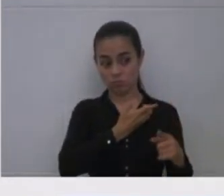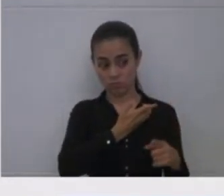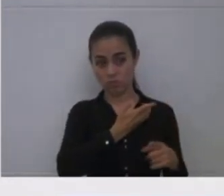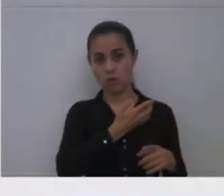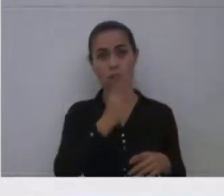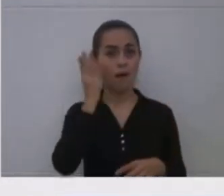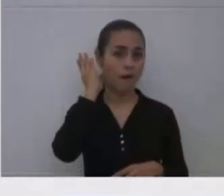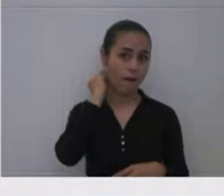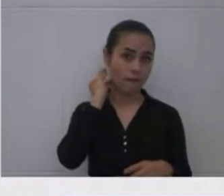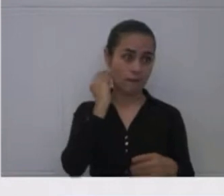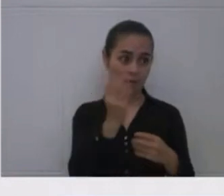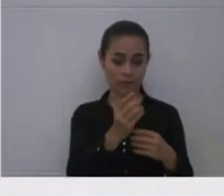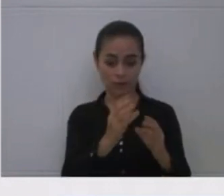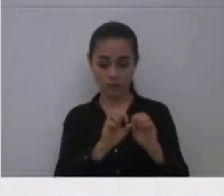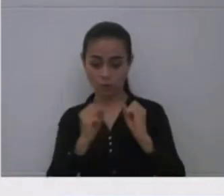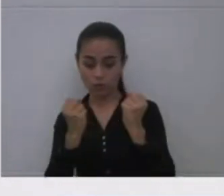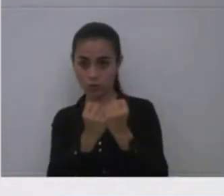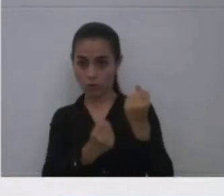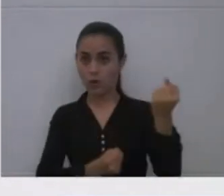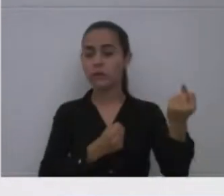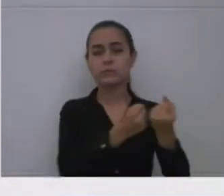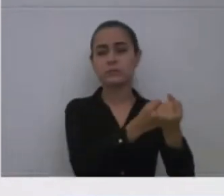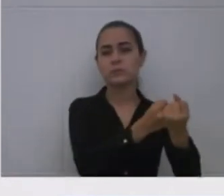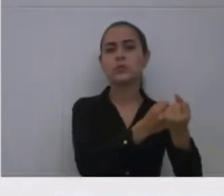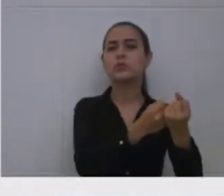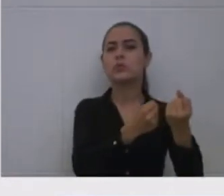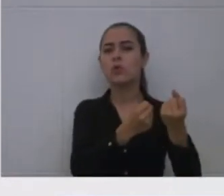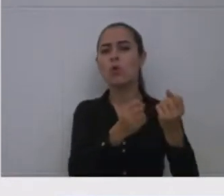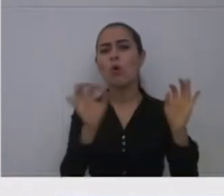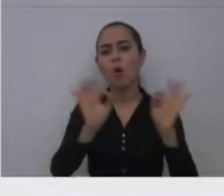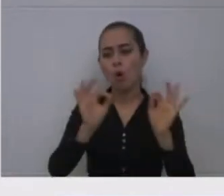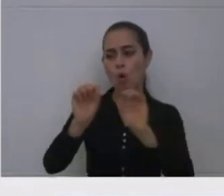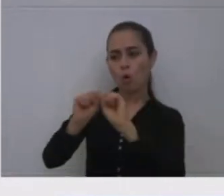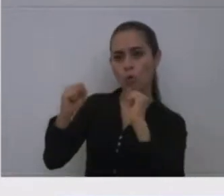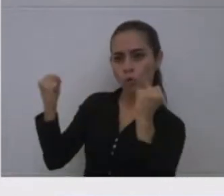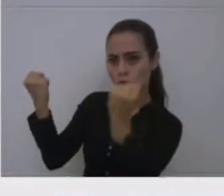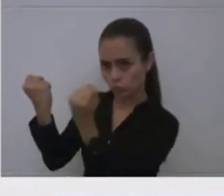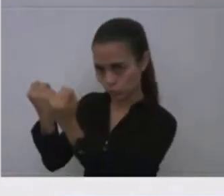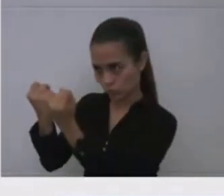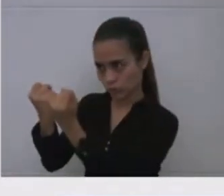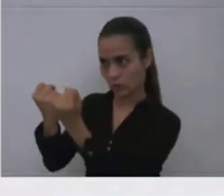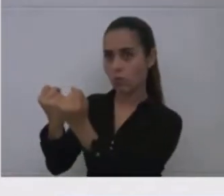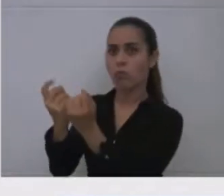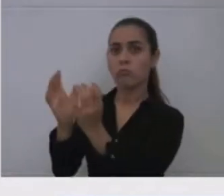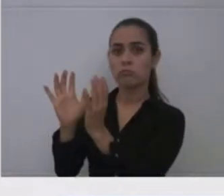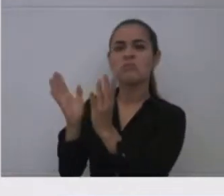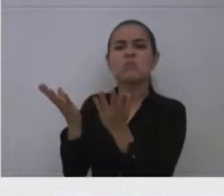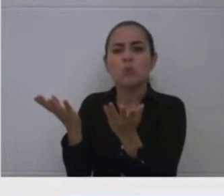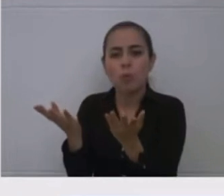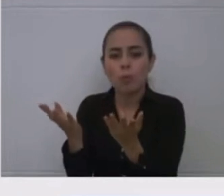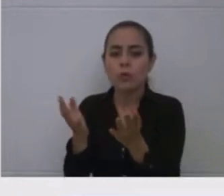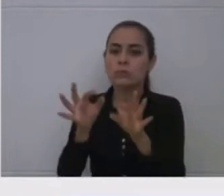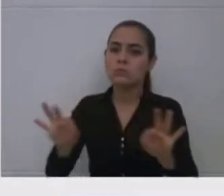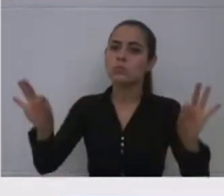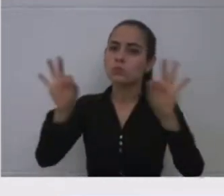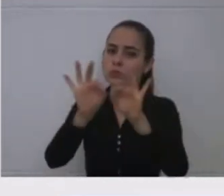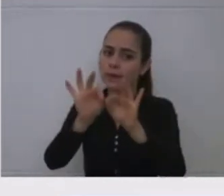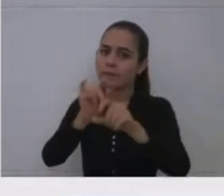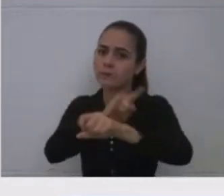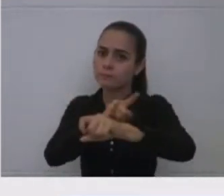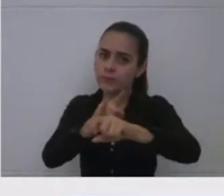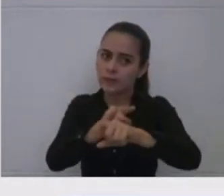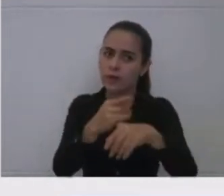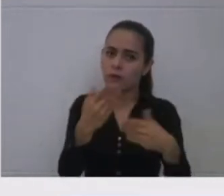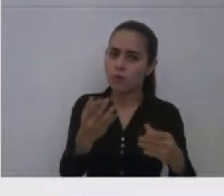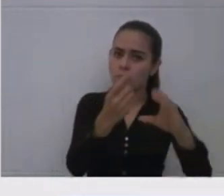o queremos que el Consejo de Medellín sea, de una vez por todas, como debería ser la Contraloría, como debería ser la Personería, como debería